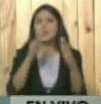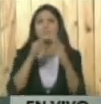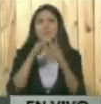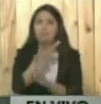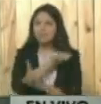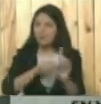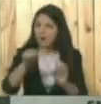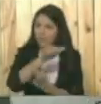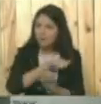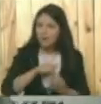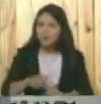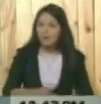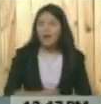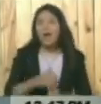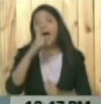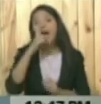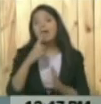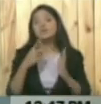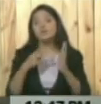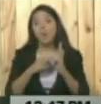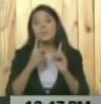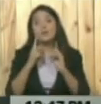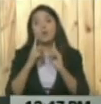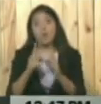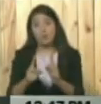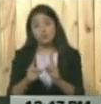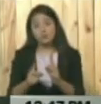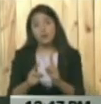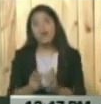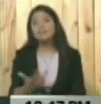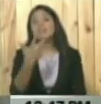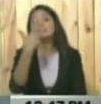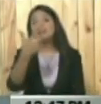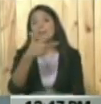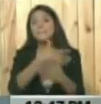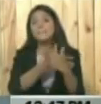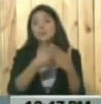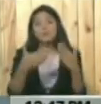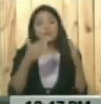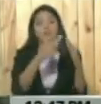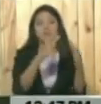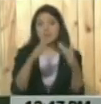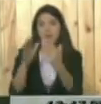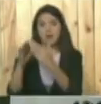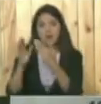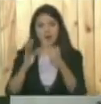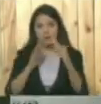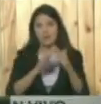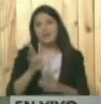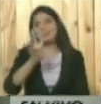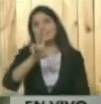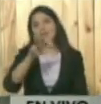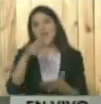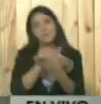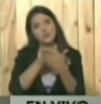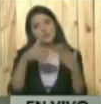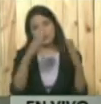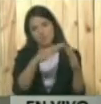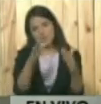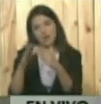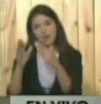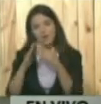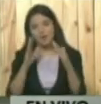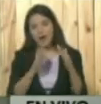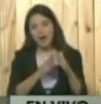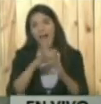hábitat en el año 2011 de 3 millones de viviendas, 3 millones de hogares